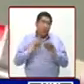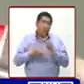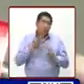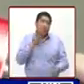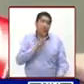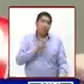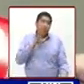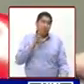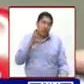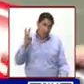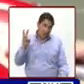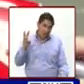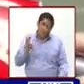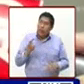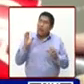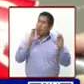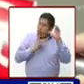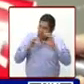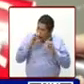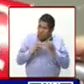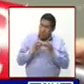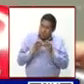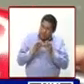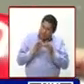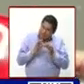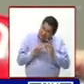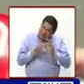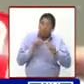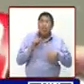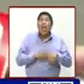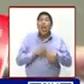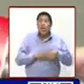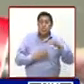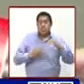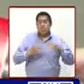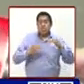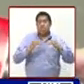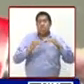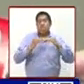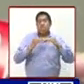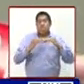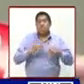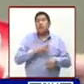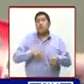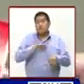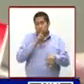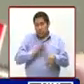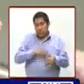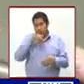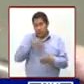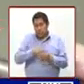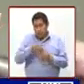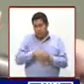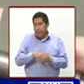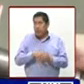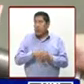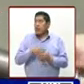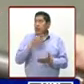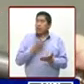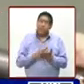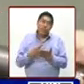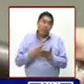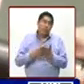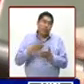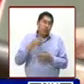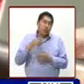363 es un proyecto de ley que está buscando ajustar los tiempos para garantizar el normal desarrollo del proceso electoral. Las propuestas que vinieron de